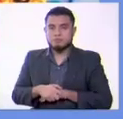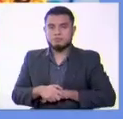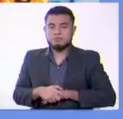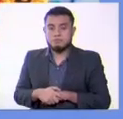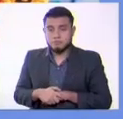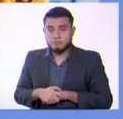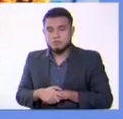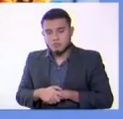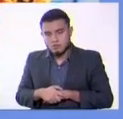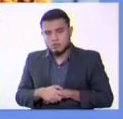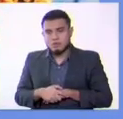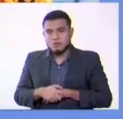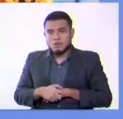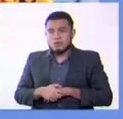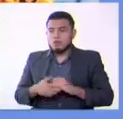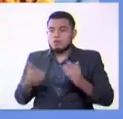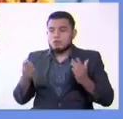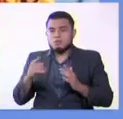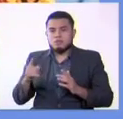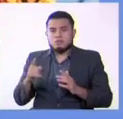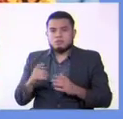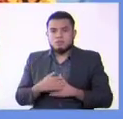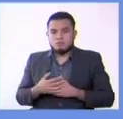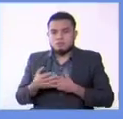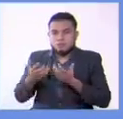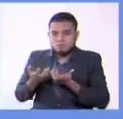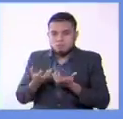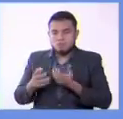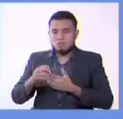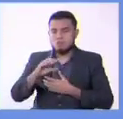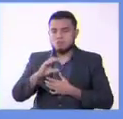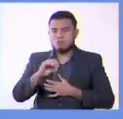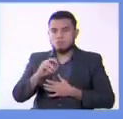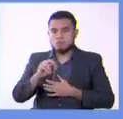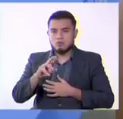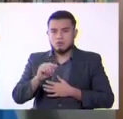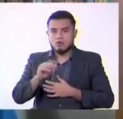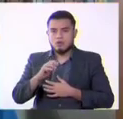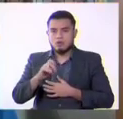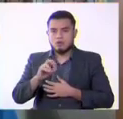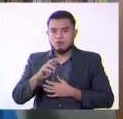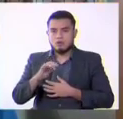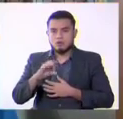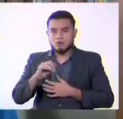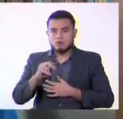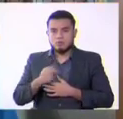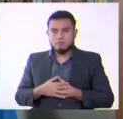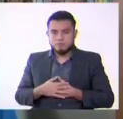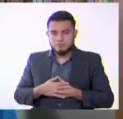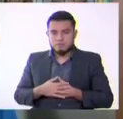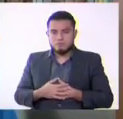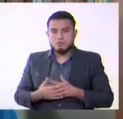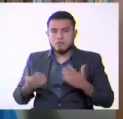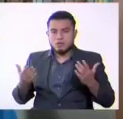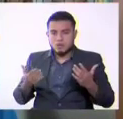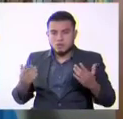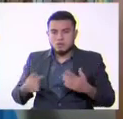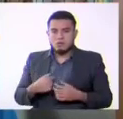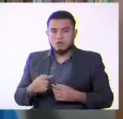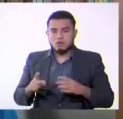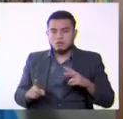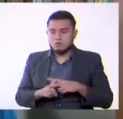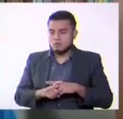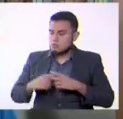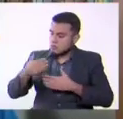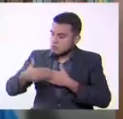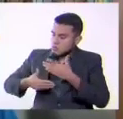forman estos movimientos de contraaculturación. La contraculturación se produce cuando hay un proceso